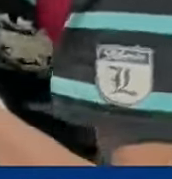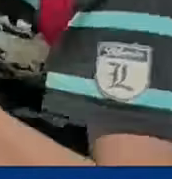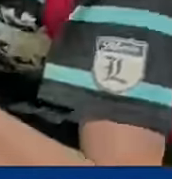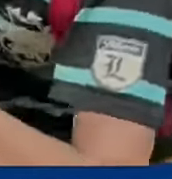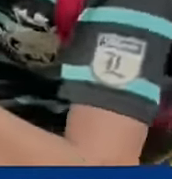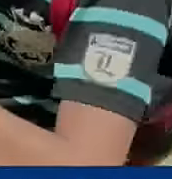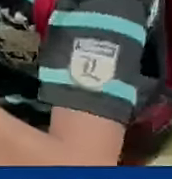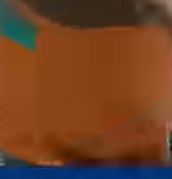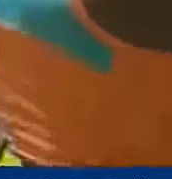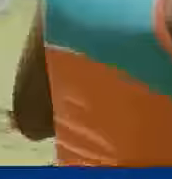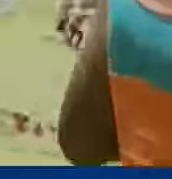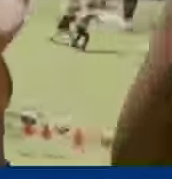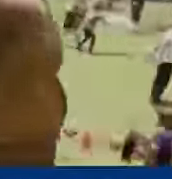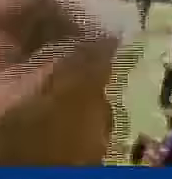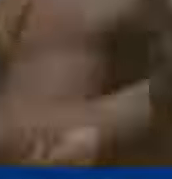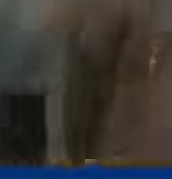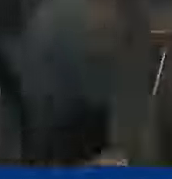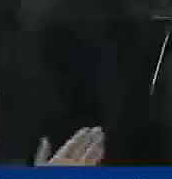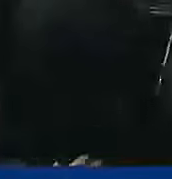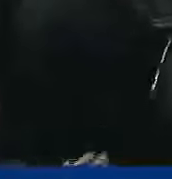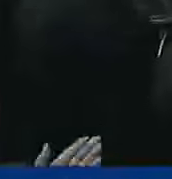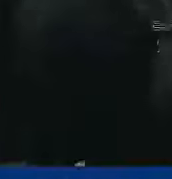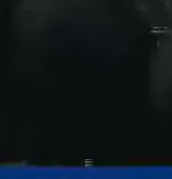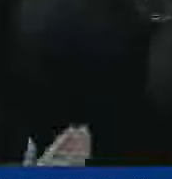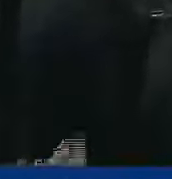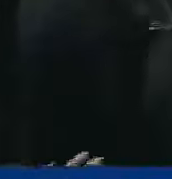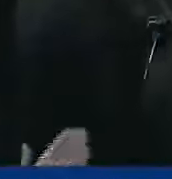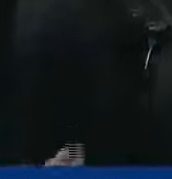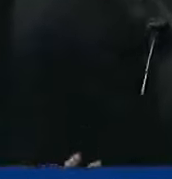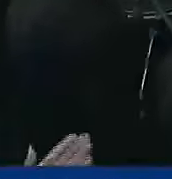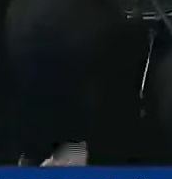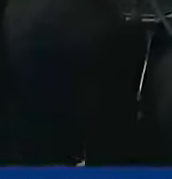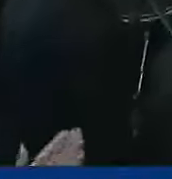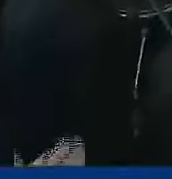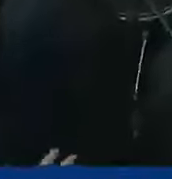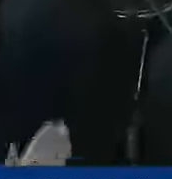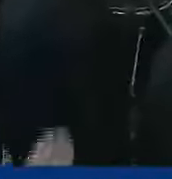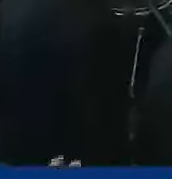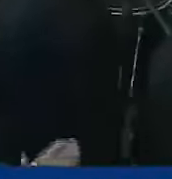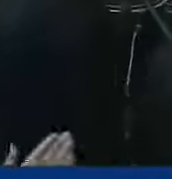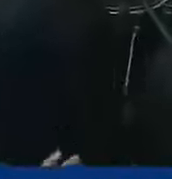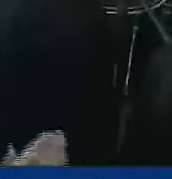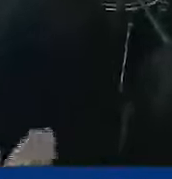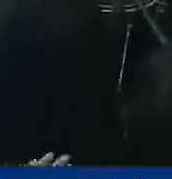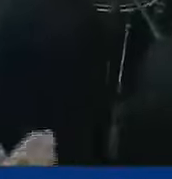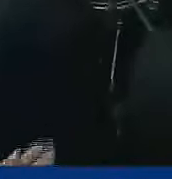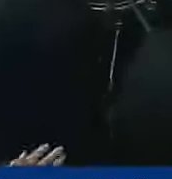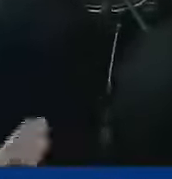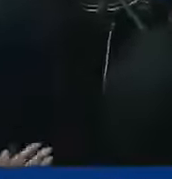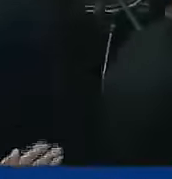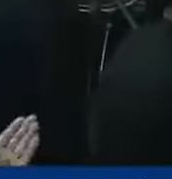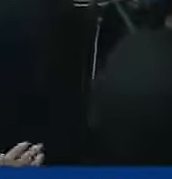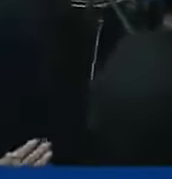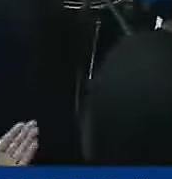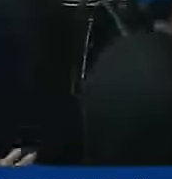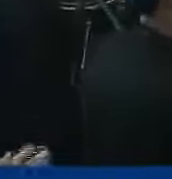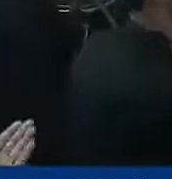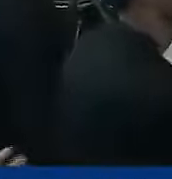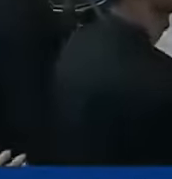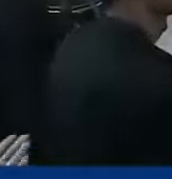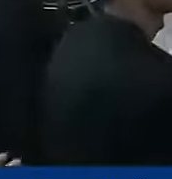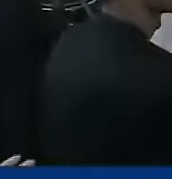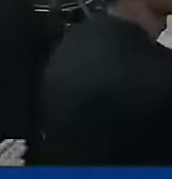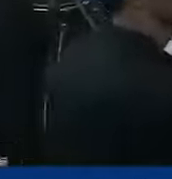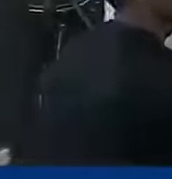hombre que garantiza la mayor suma de felicidad posible para nuestro pueblo. ¡Bienvenido,